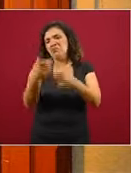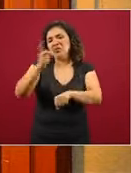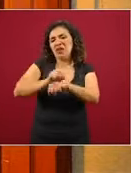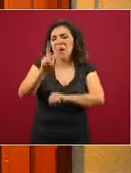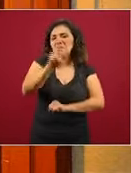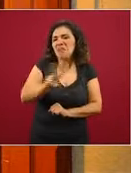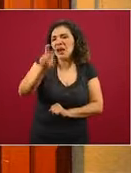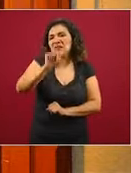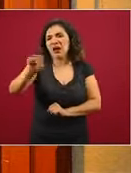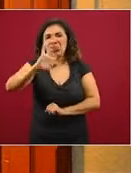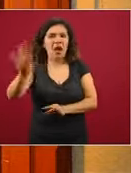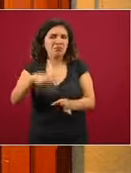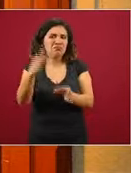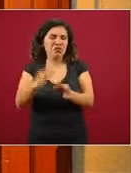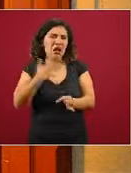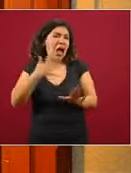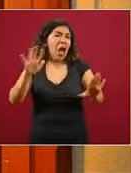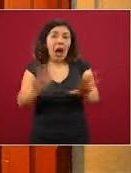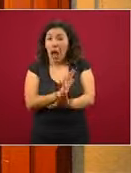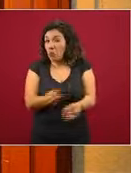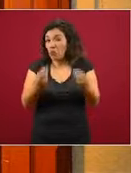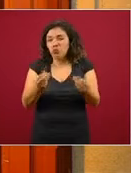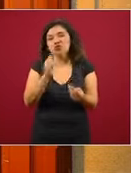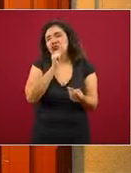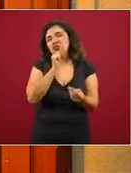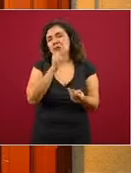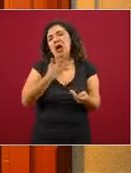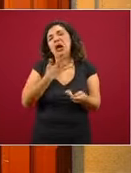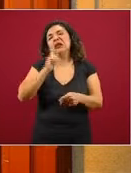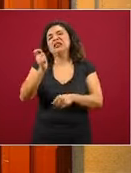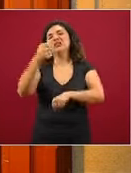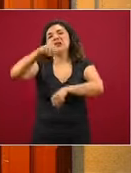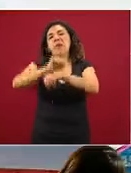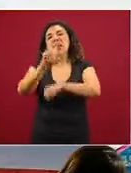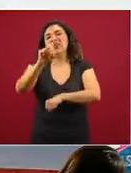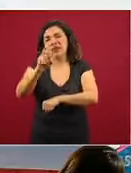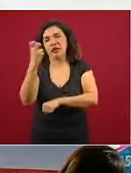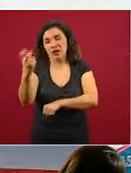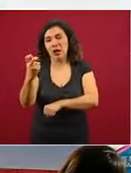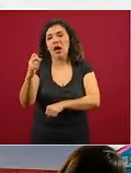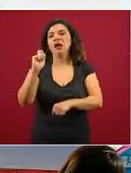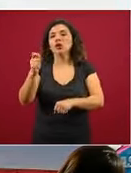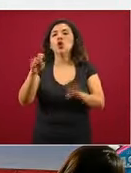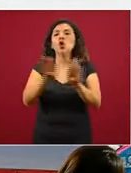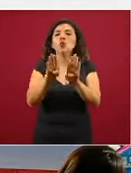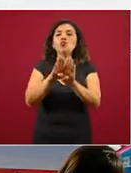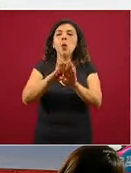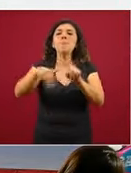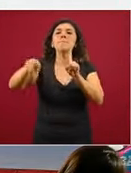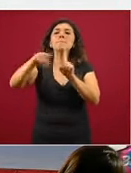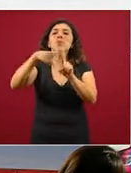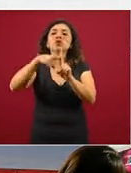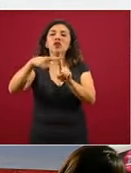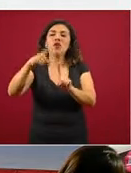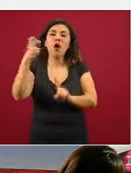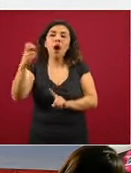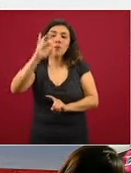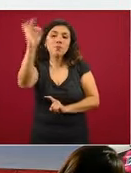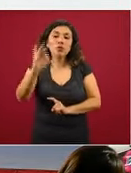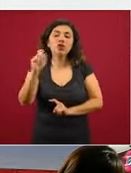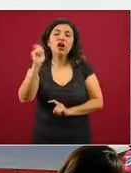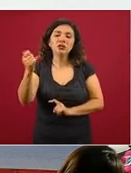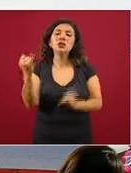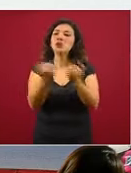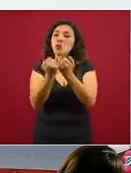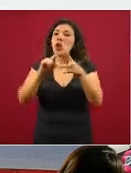viernes, sábado no tendrá mucho movimiento, que es la semana 30, pues bueno, este porcentaje de positividad también ha tenido una